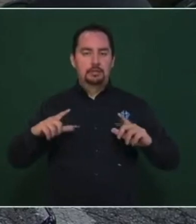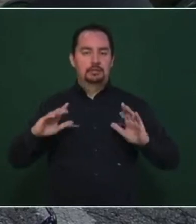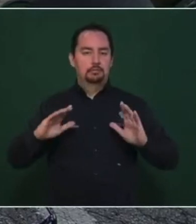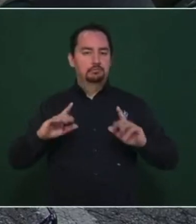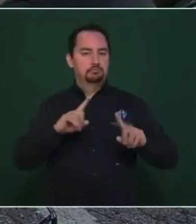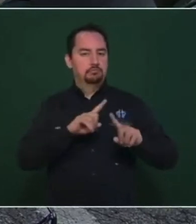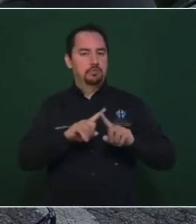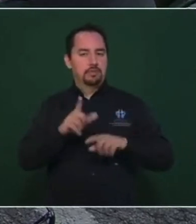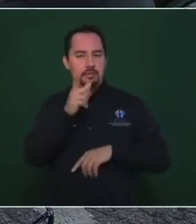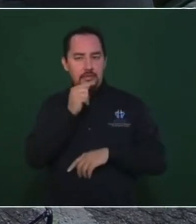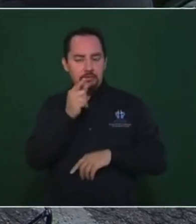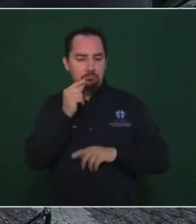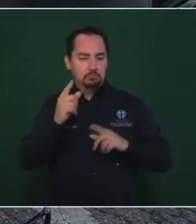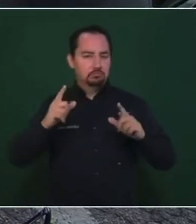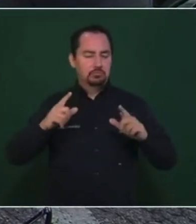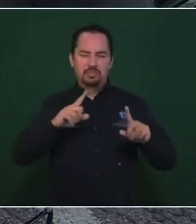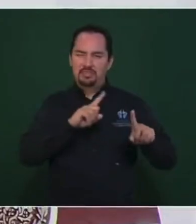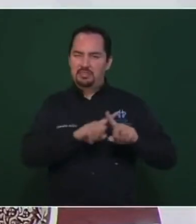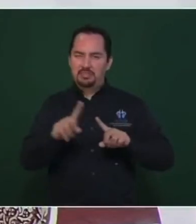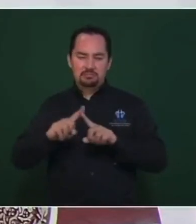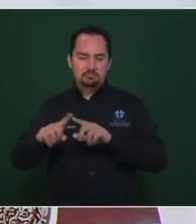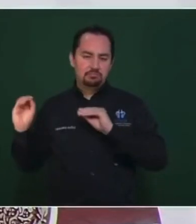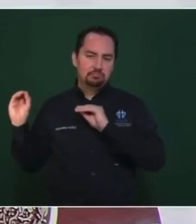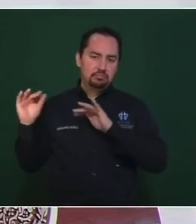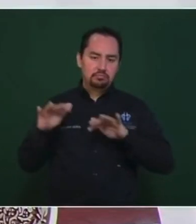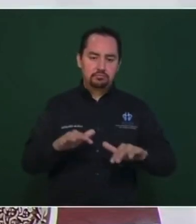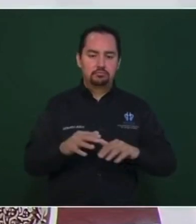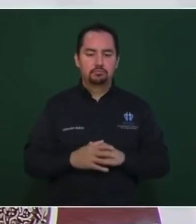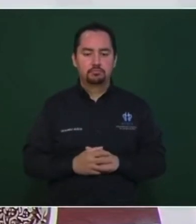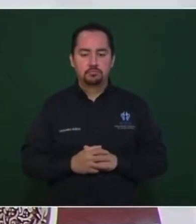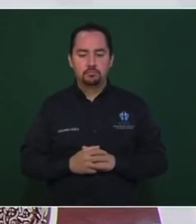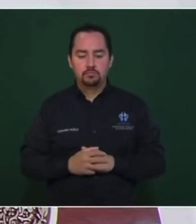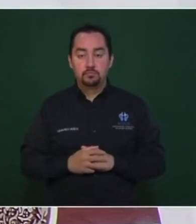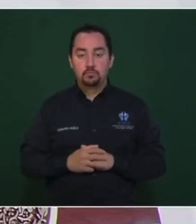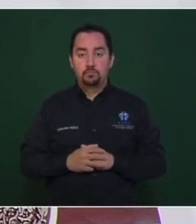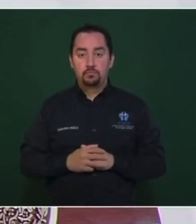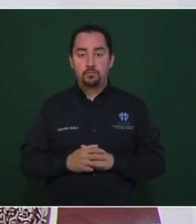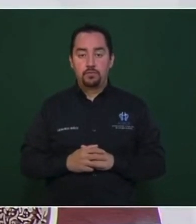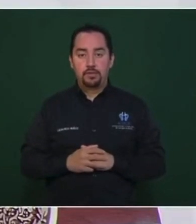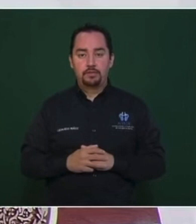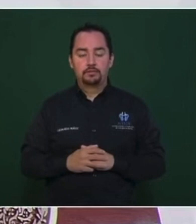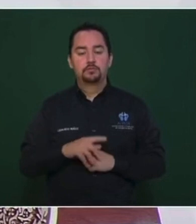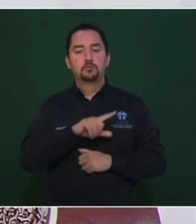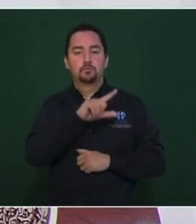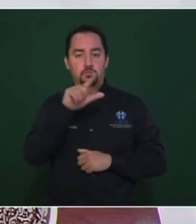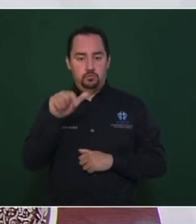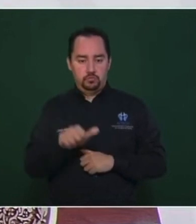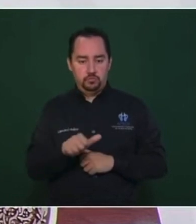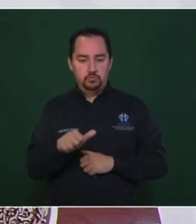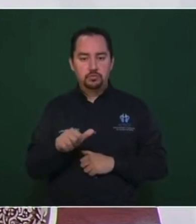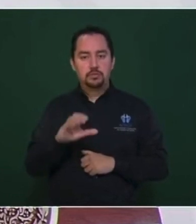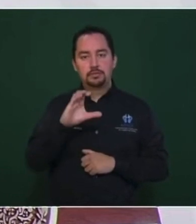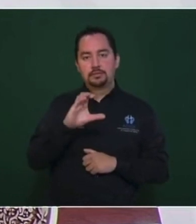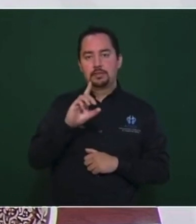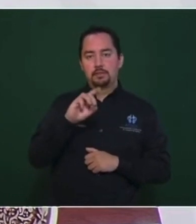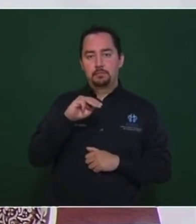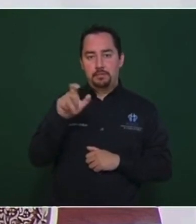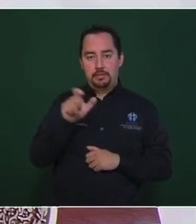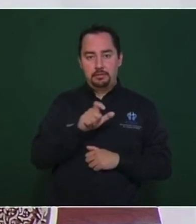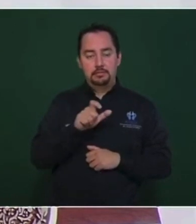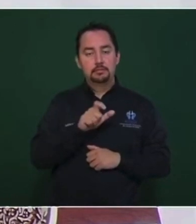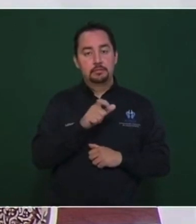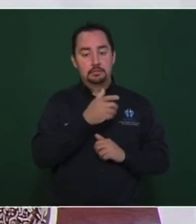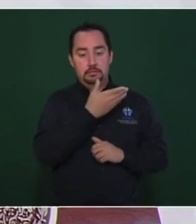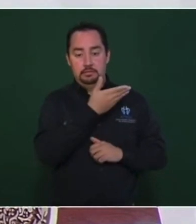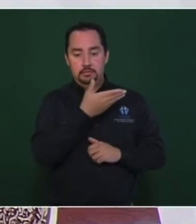Tránsito Municipal y ERUM. Poco después se trasladó a la ciudad, desde la Ciudad de México y hasta Tuxtla